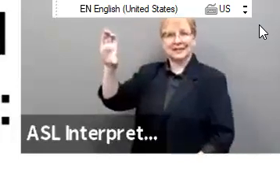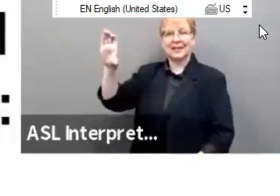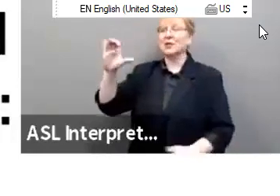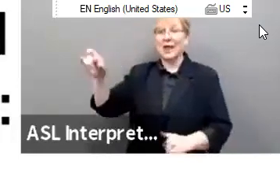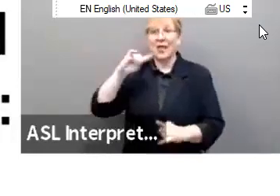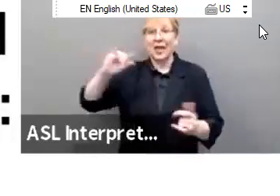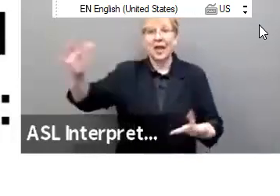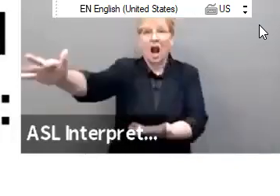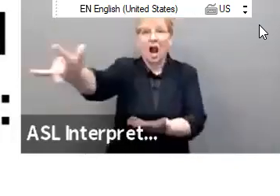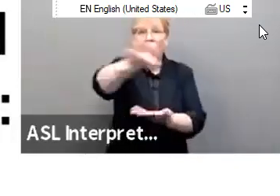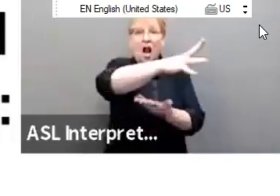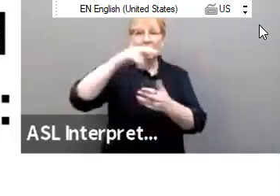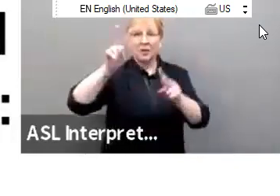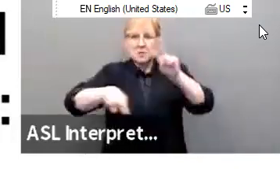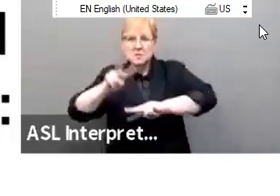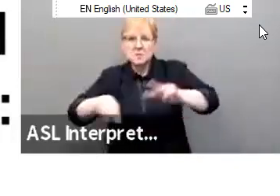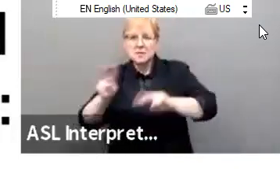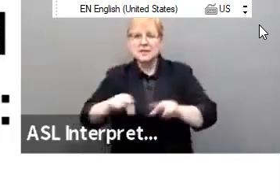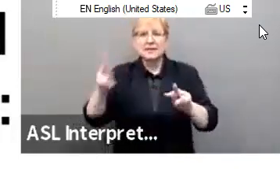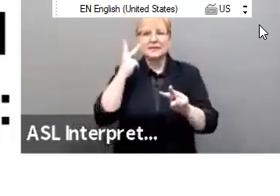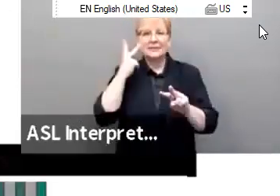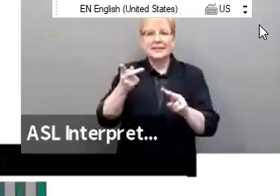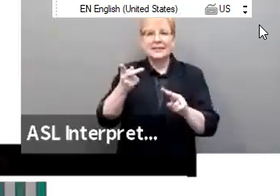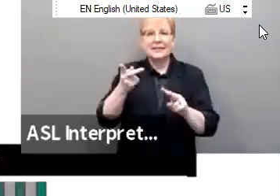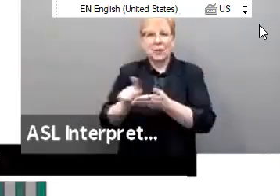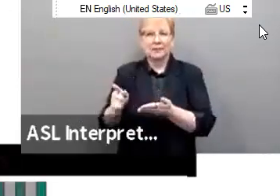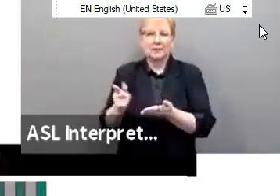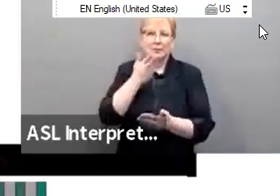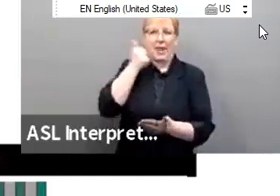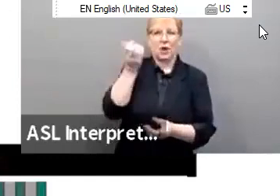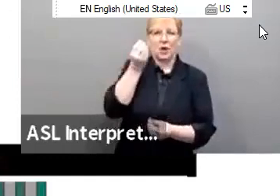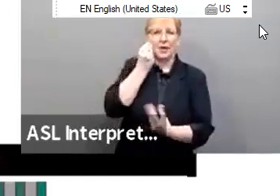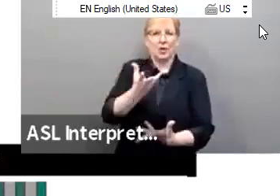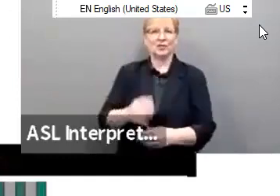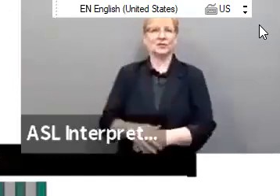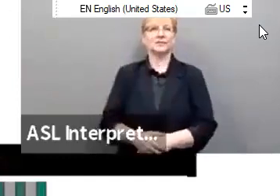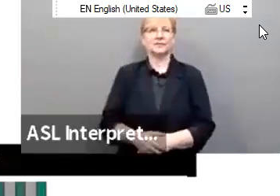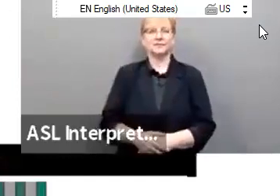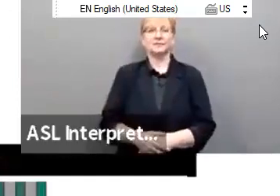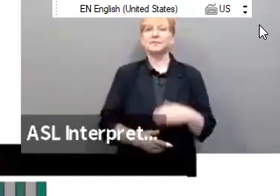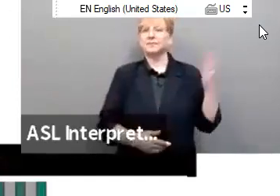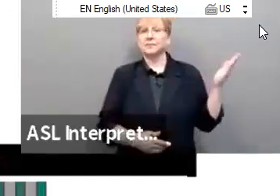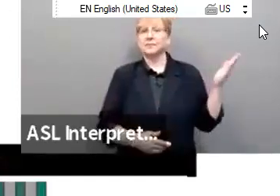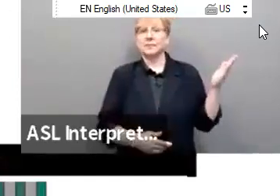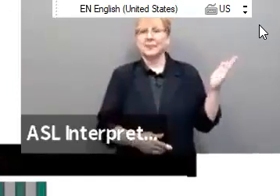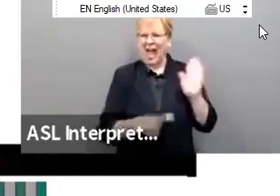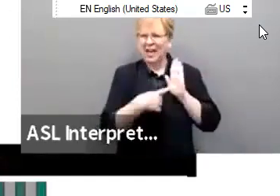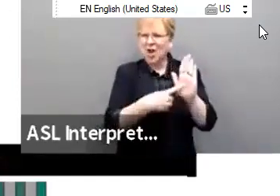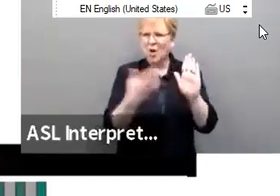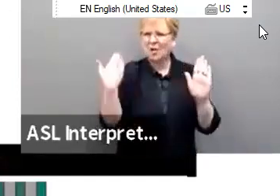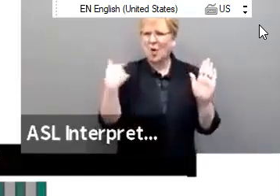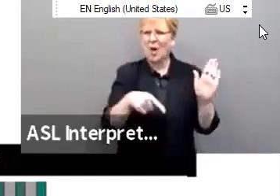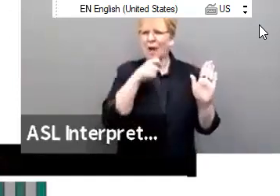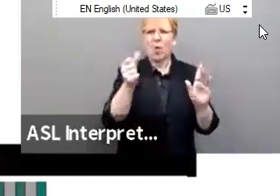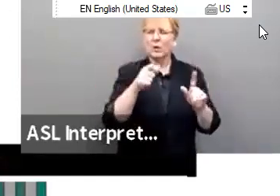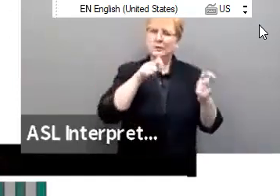probabilidad. Entonces estamos participando en ese estadio, vamos a mandar nuestros datos al CDC junto a otros estados